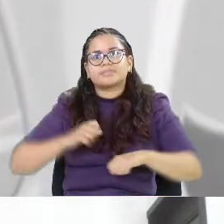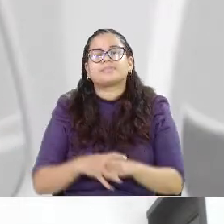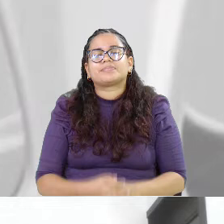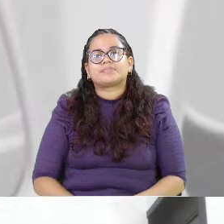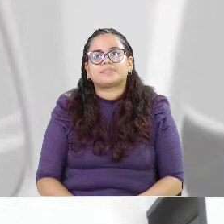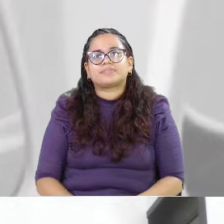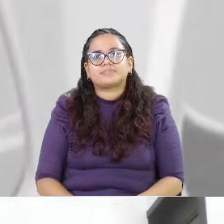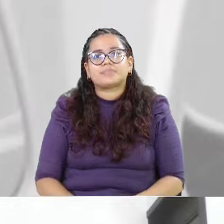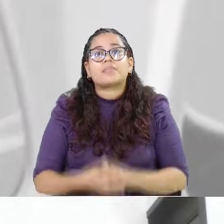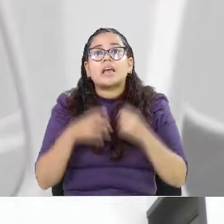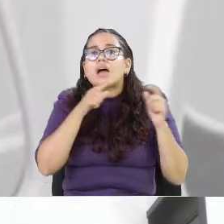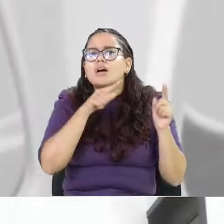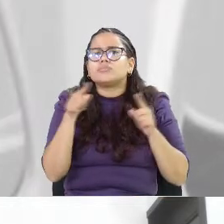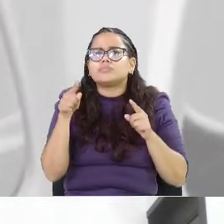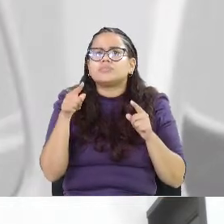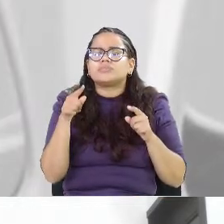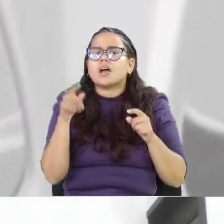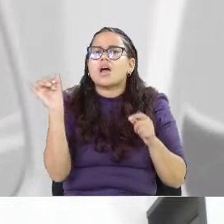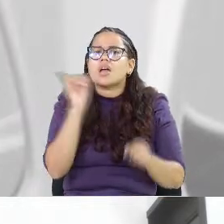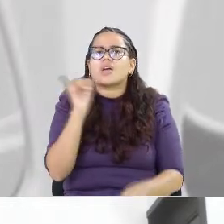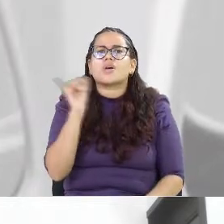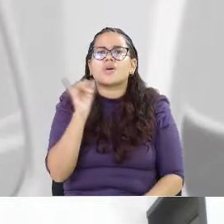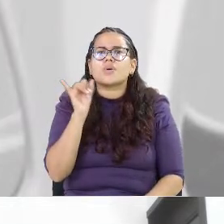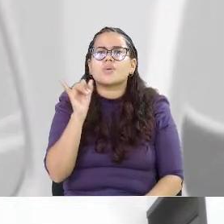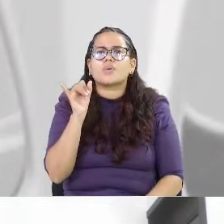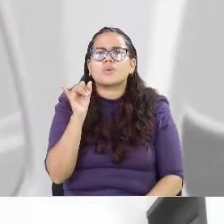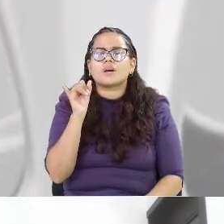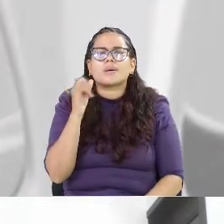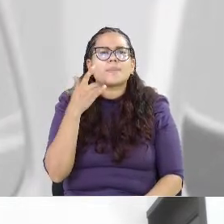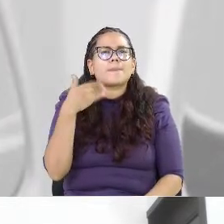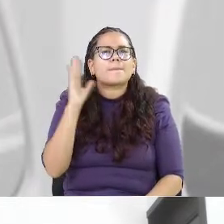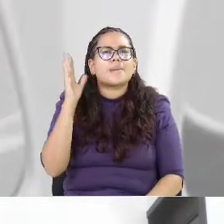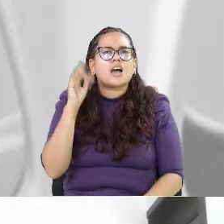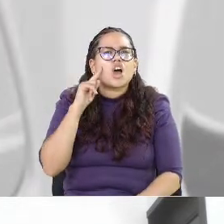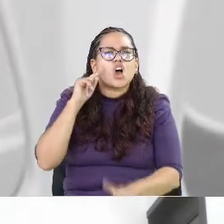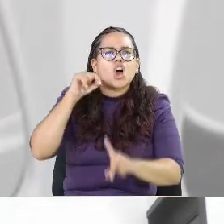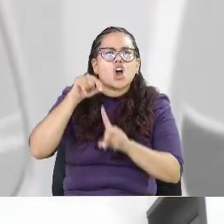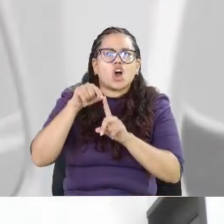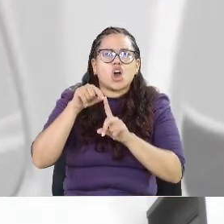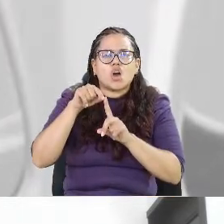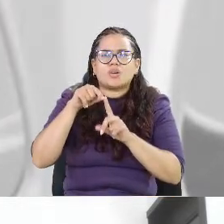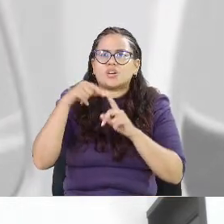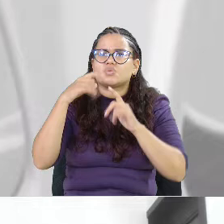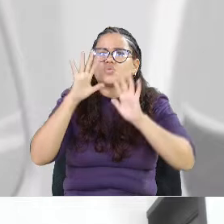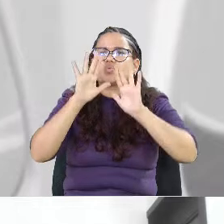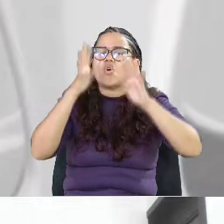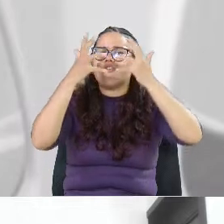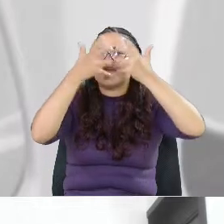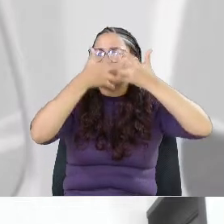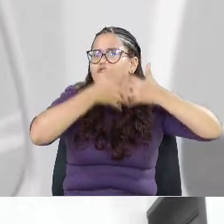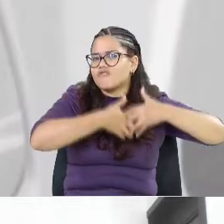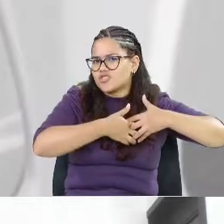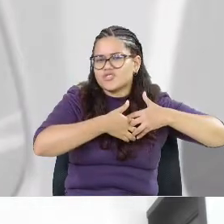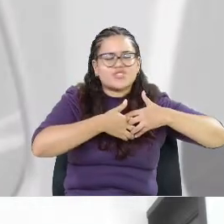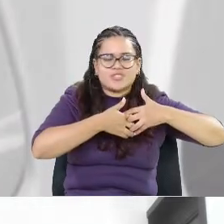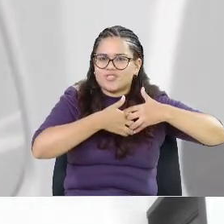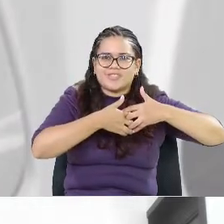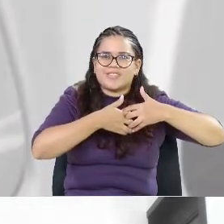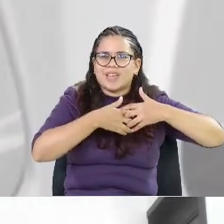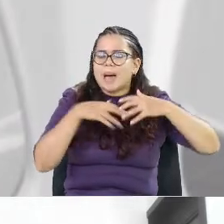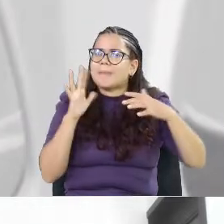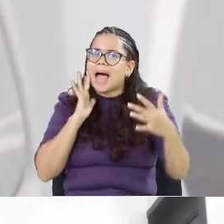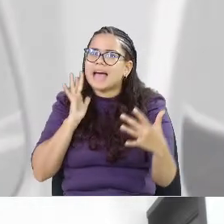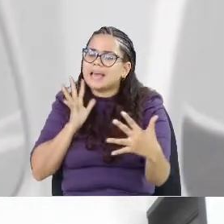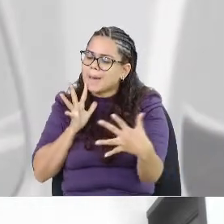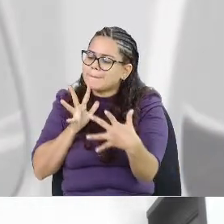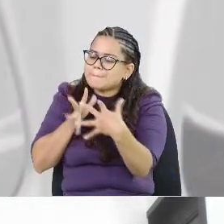eso creo que trasciende más del objeto como su función, sino cómo el objeto puede